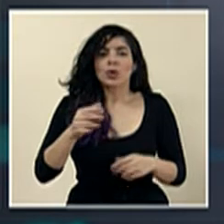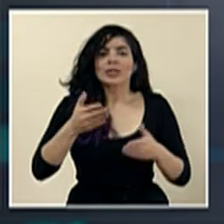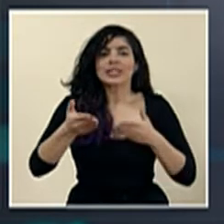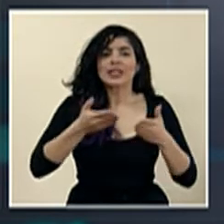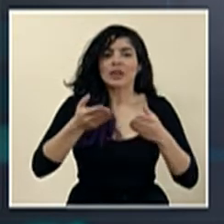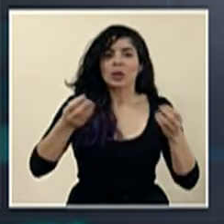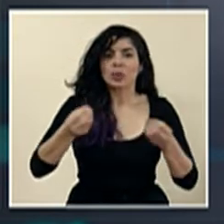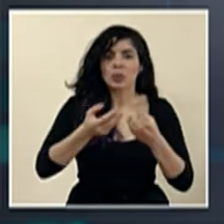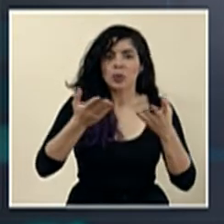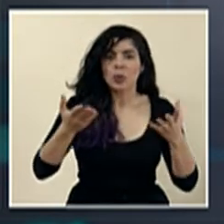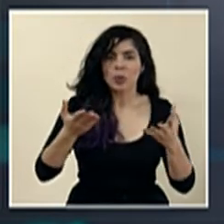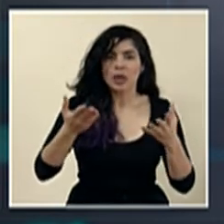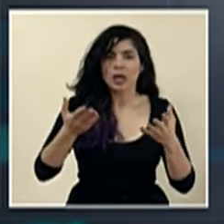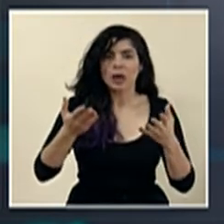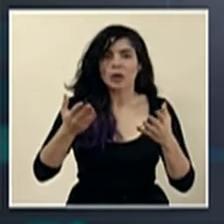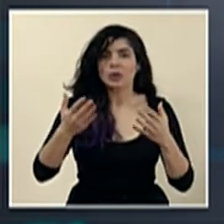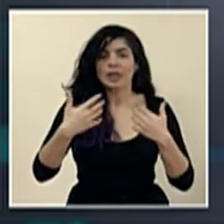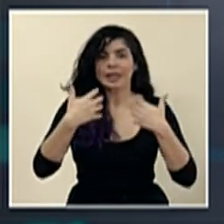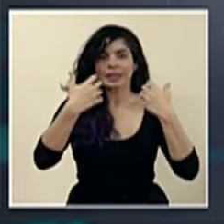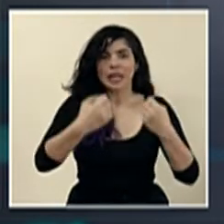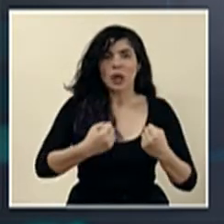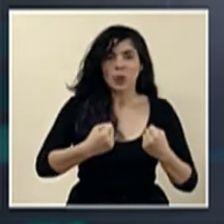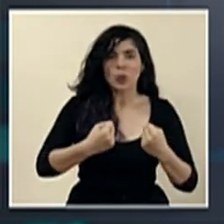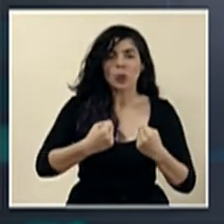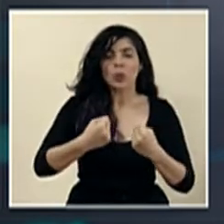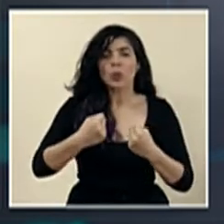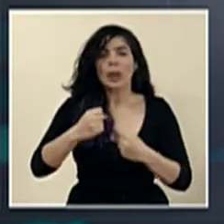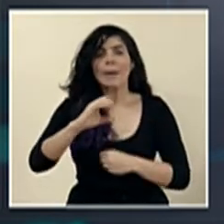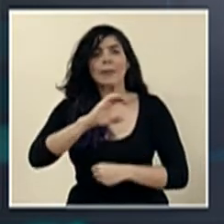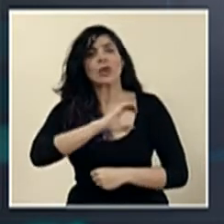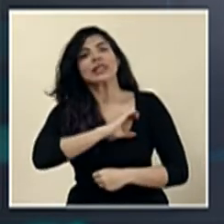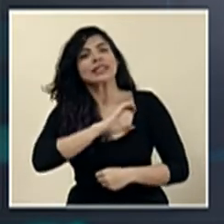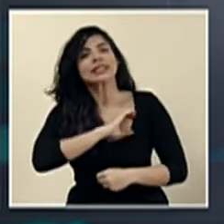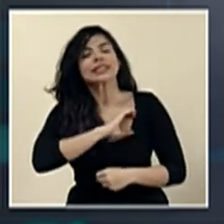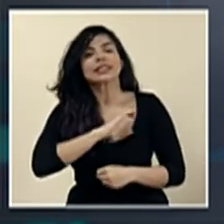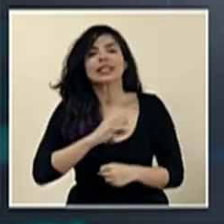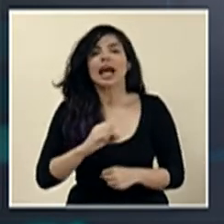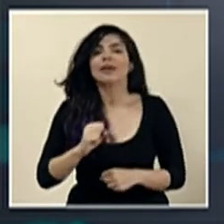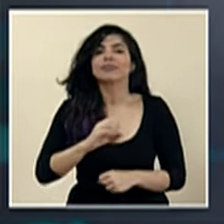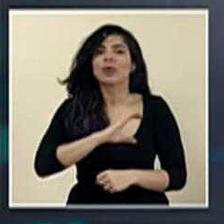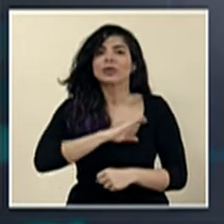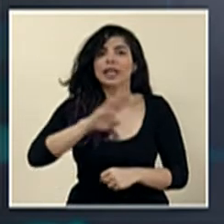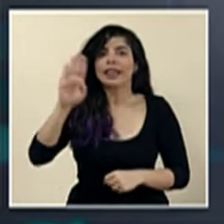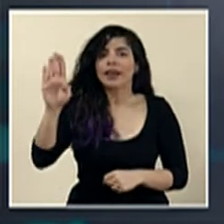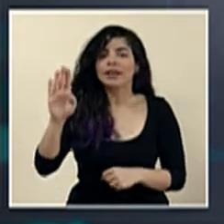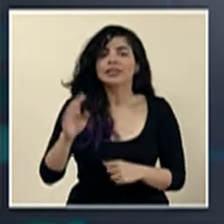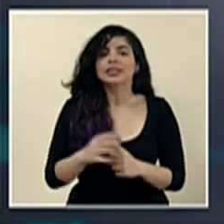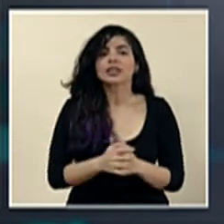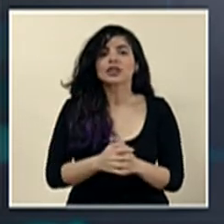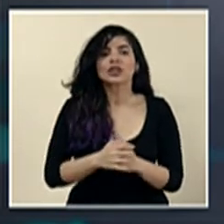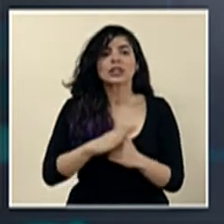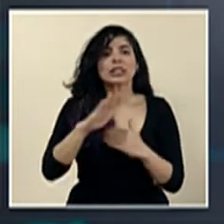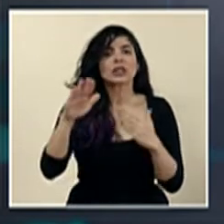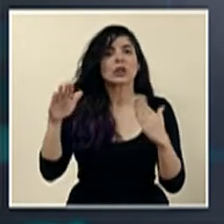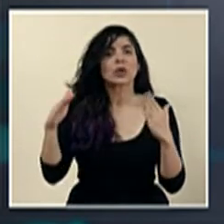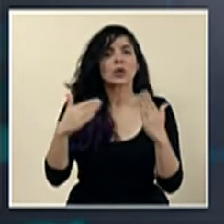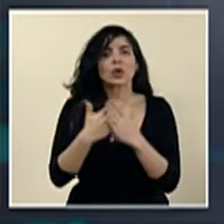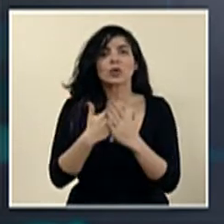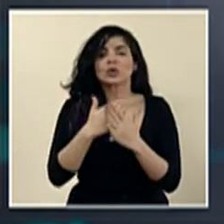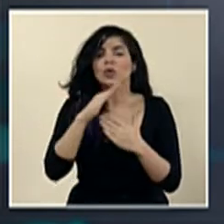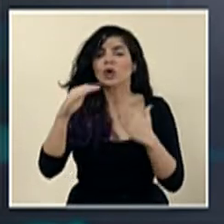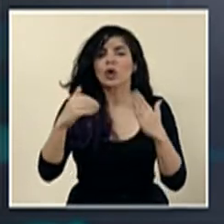servidores públicos en el campo de la salud, la policía, los oficiales de tránsito, y a todos y todas